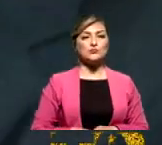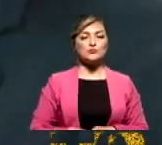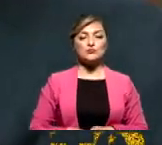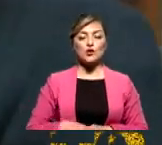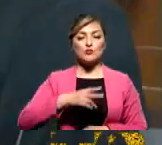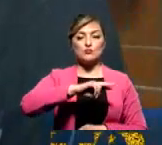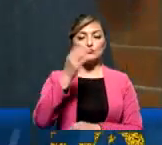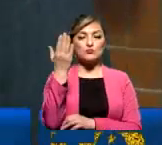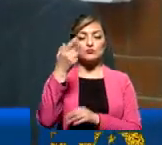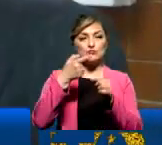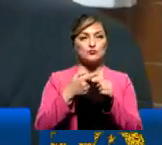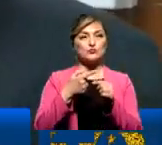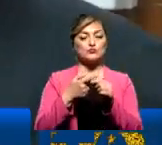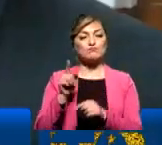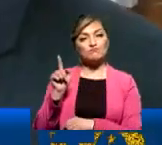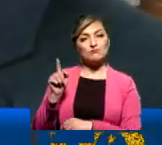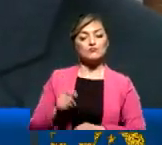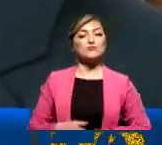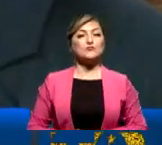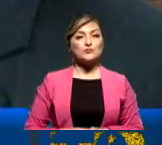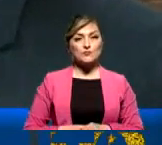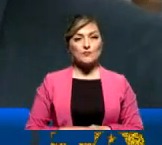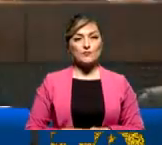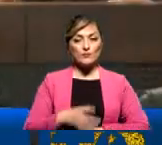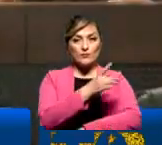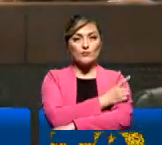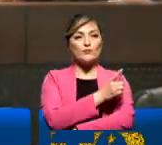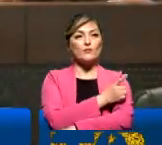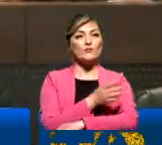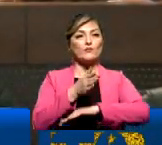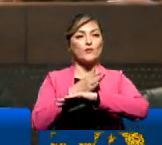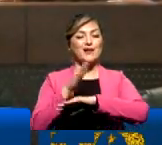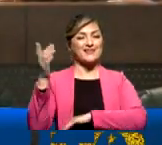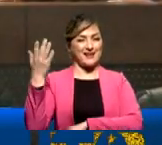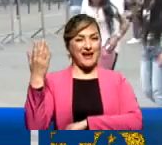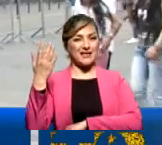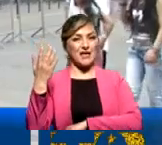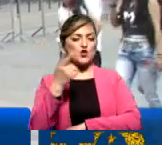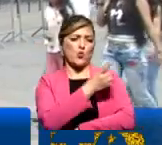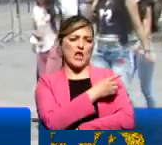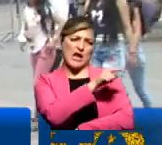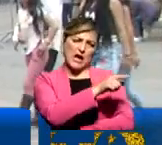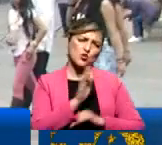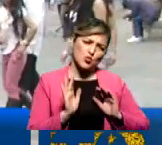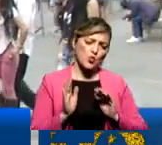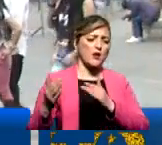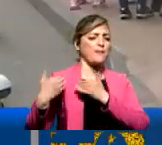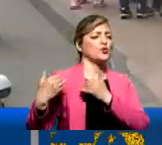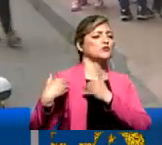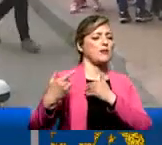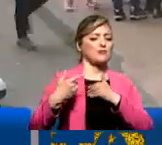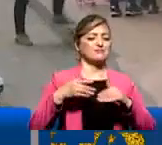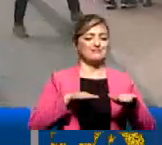El vicealcalde de Quito, Santiago Guarderas, renunció a las delegaciones que le hiciera Jorge Yunda, alcalde de Quito, sobre atribuciones y